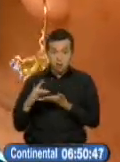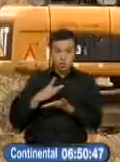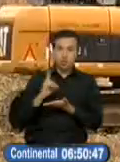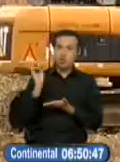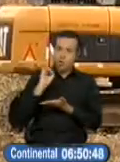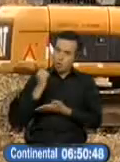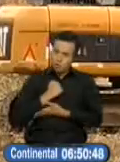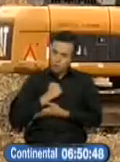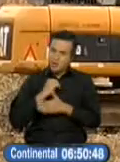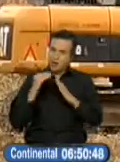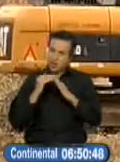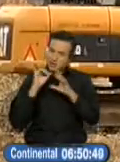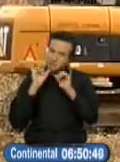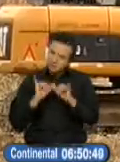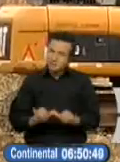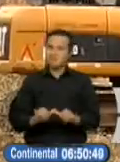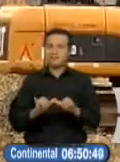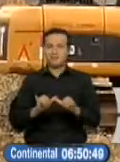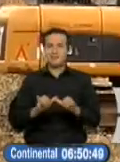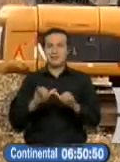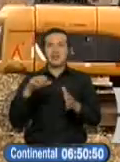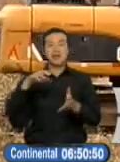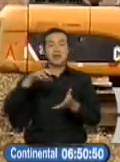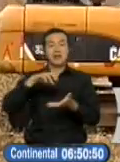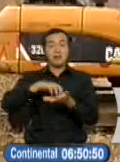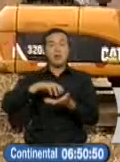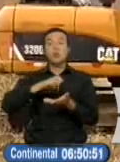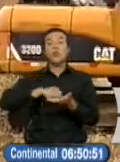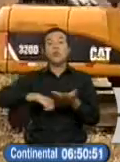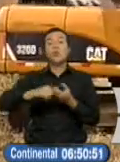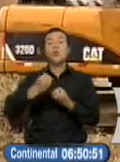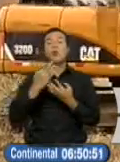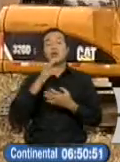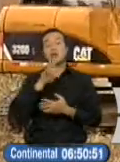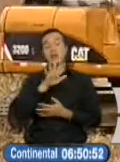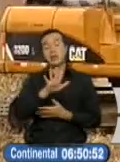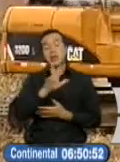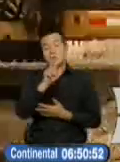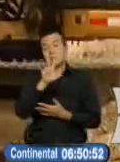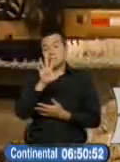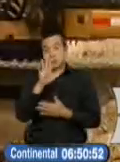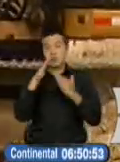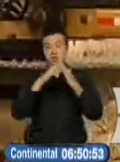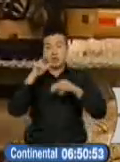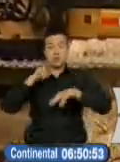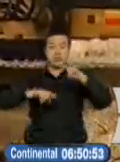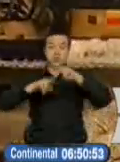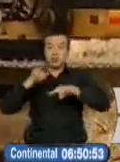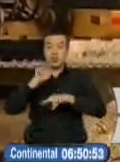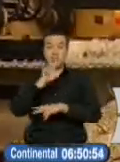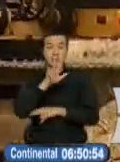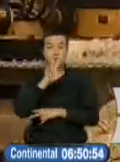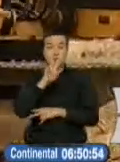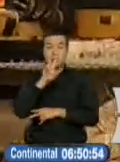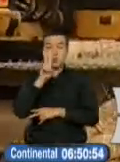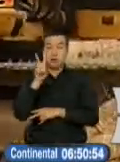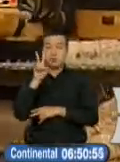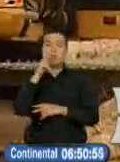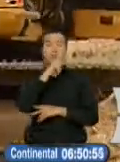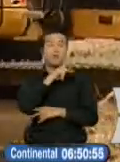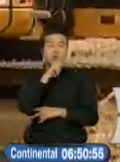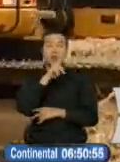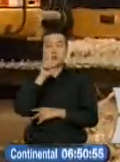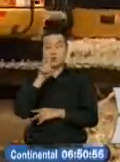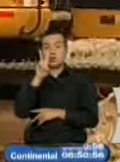uno. En esta provincia se levantarán en una primera fase 525 viviendas de interés social, 372 en Puerto Viejo